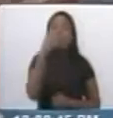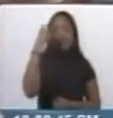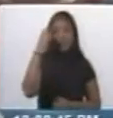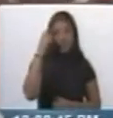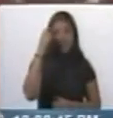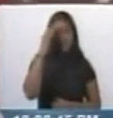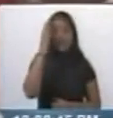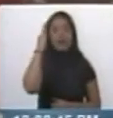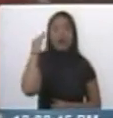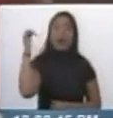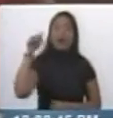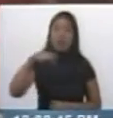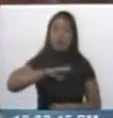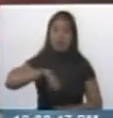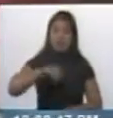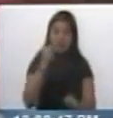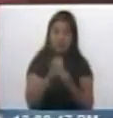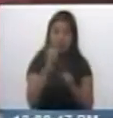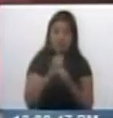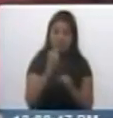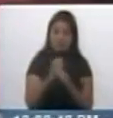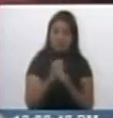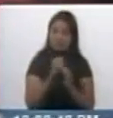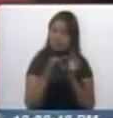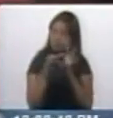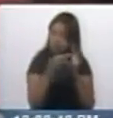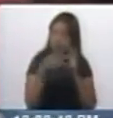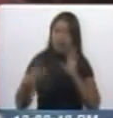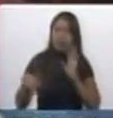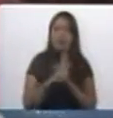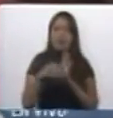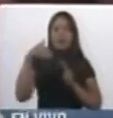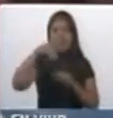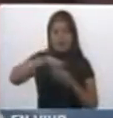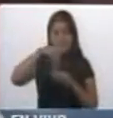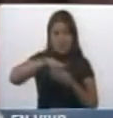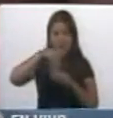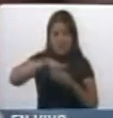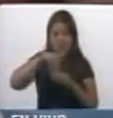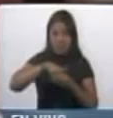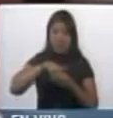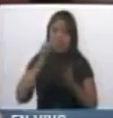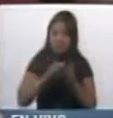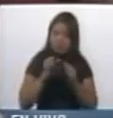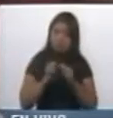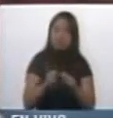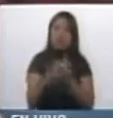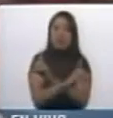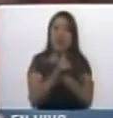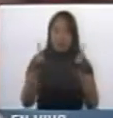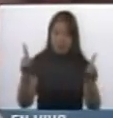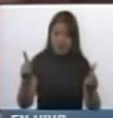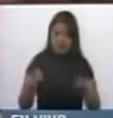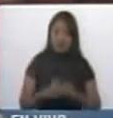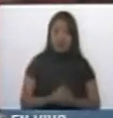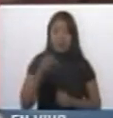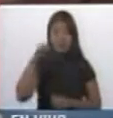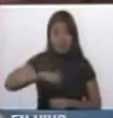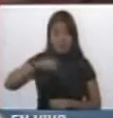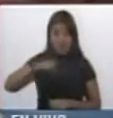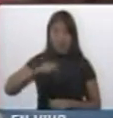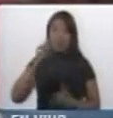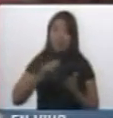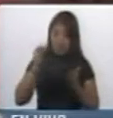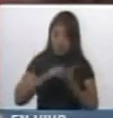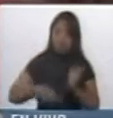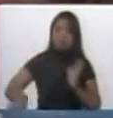estamos ejerciendo el soberano derecho al voto, la reafirmación de la democracia. Hoy reafirmamos